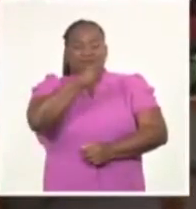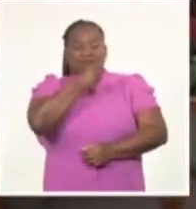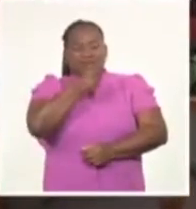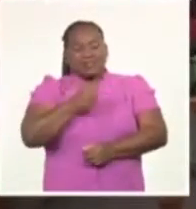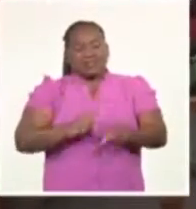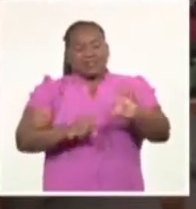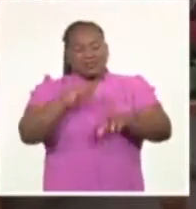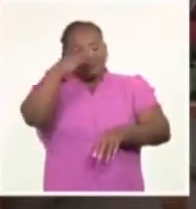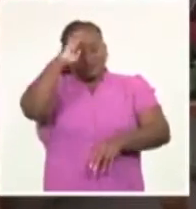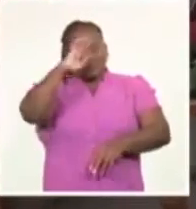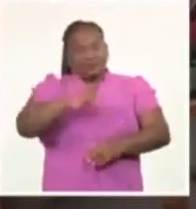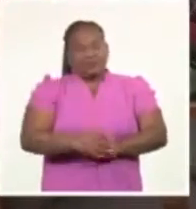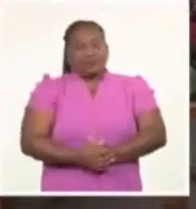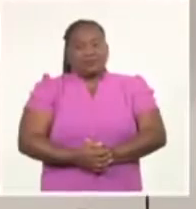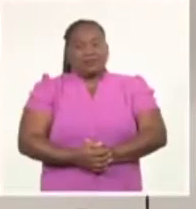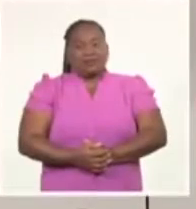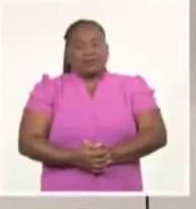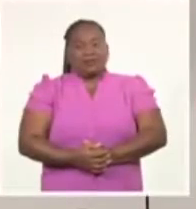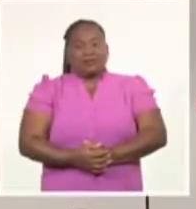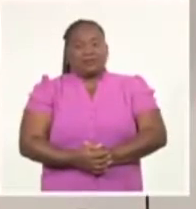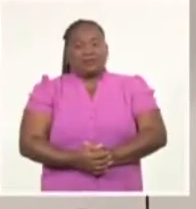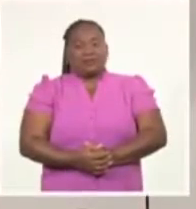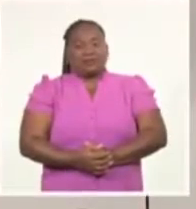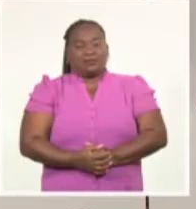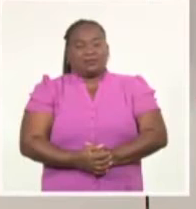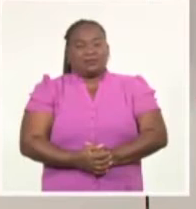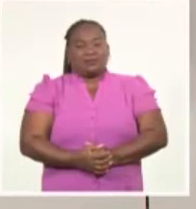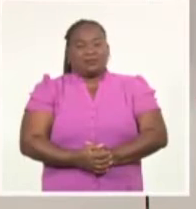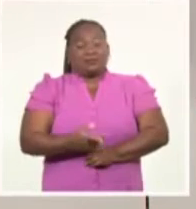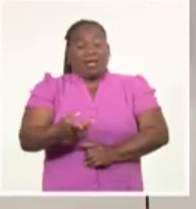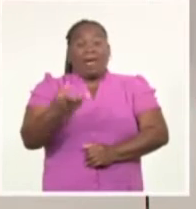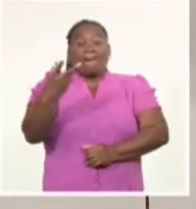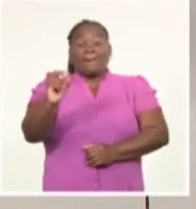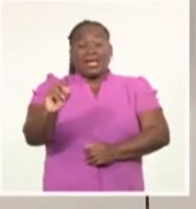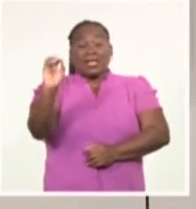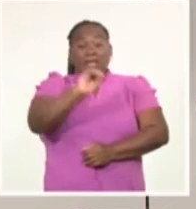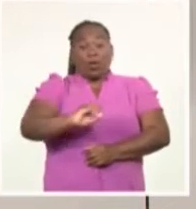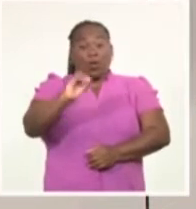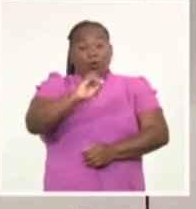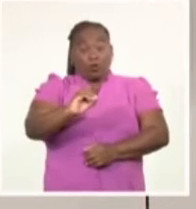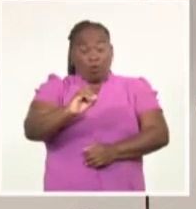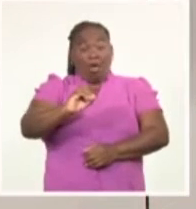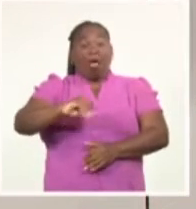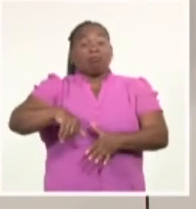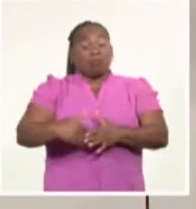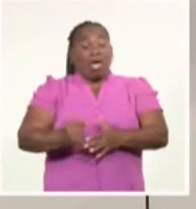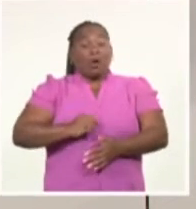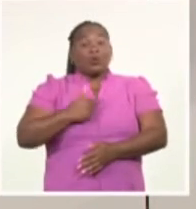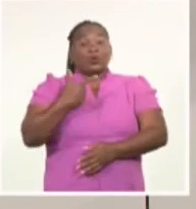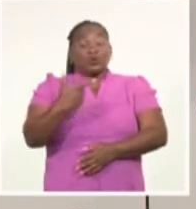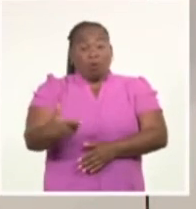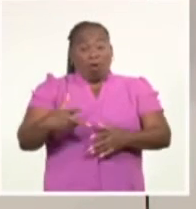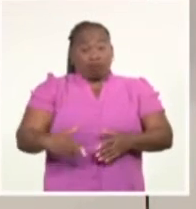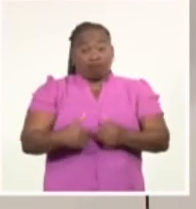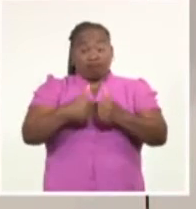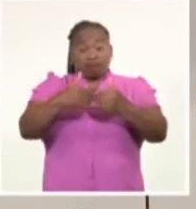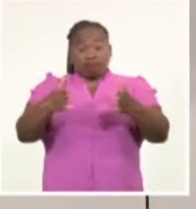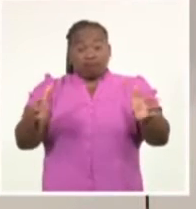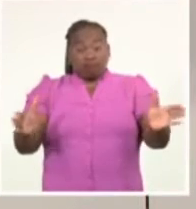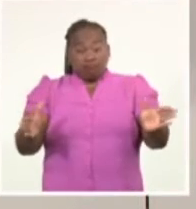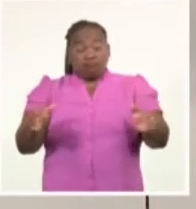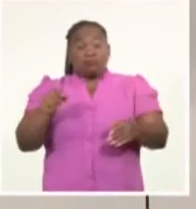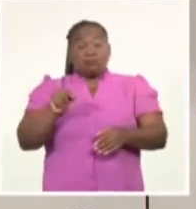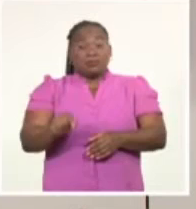de la Televisión Cubana. Este 20 de octubre, Día de la Cultura Cubana, quedará inaugurada la